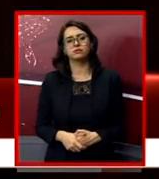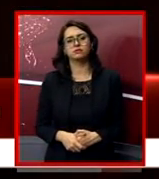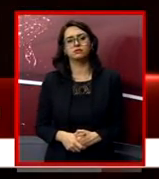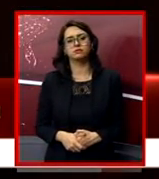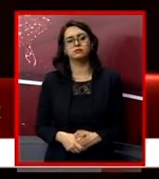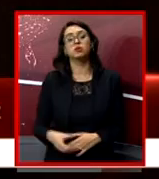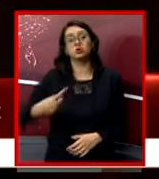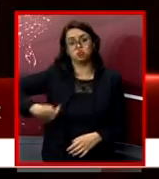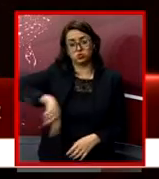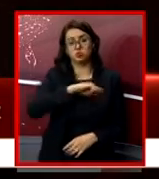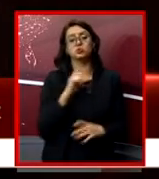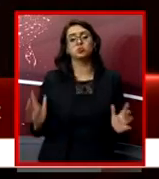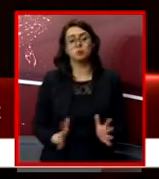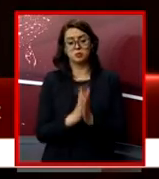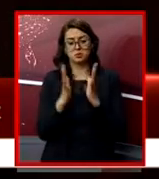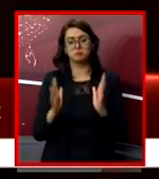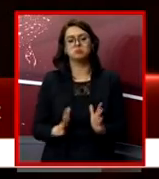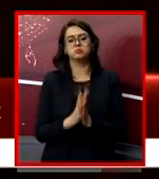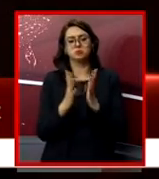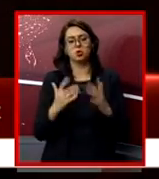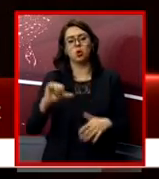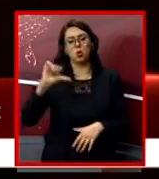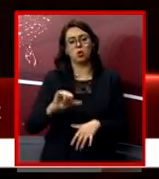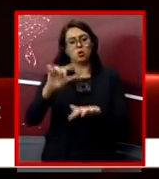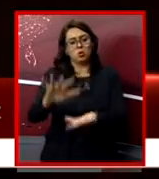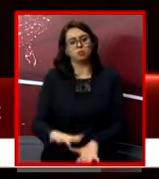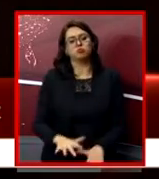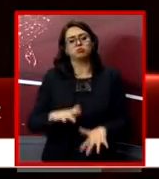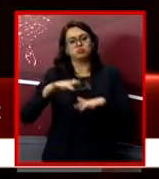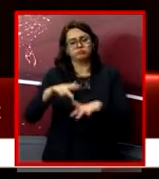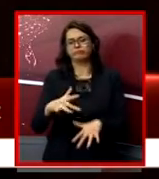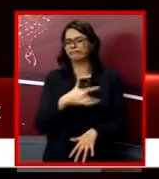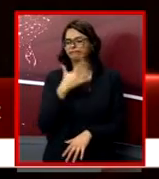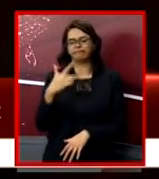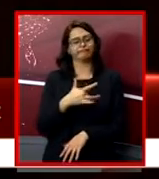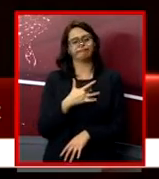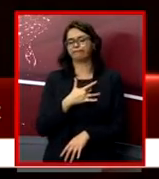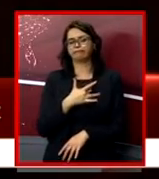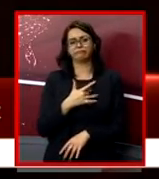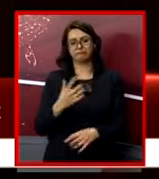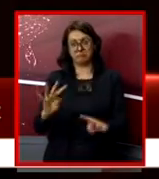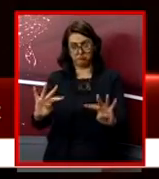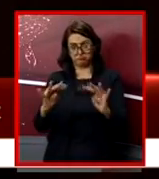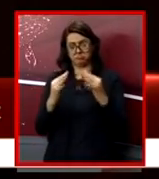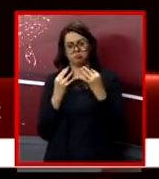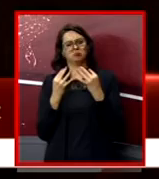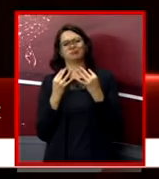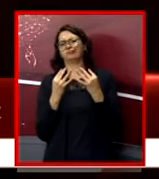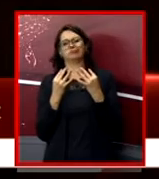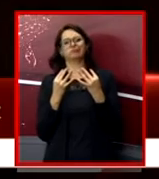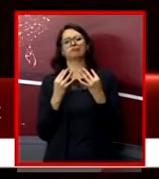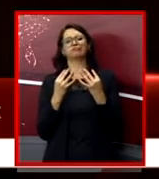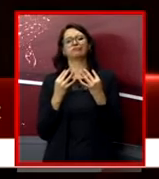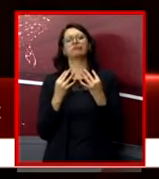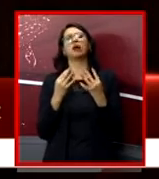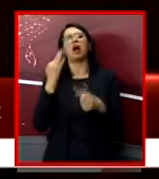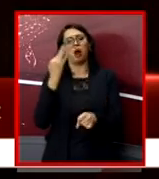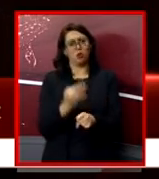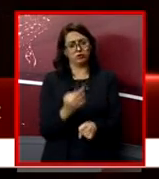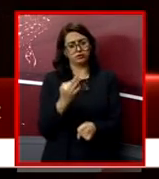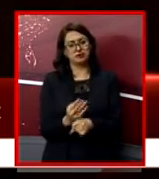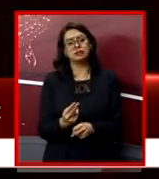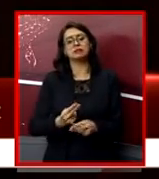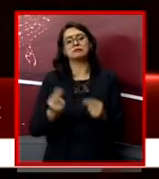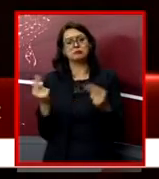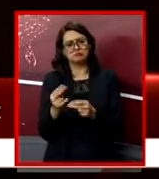Declinamos nuestra participación en esta sesión solemne, porque no es la hora de nosotros, es la hora de